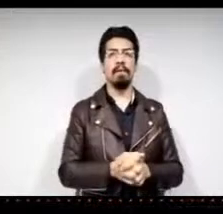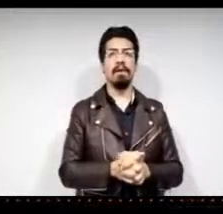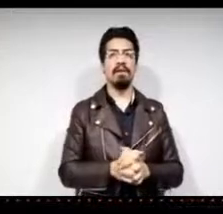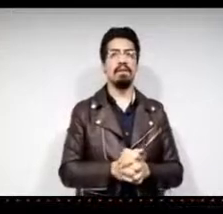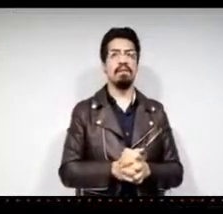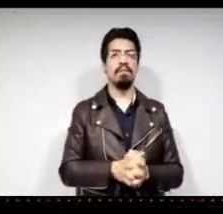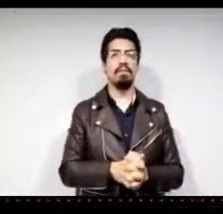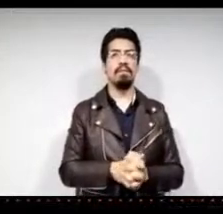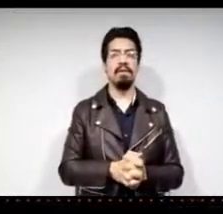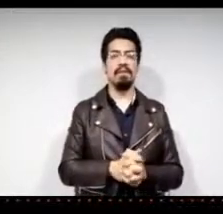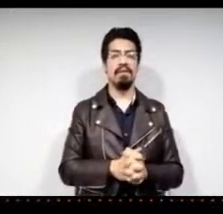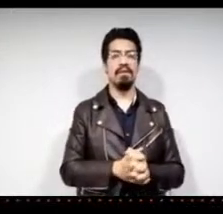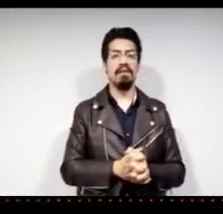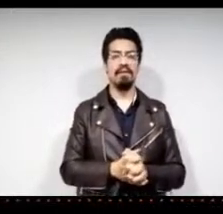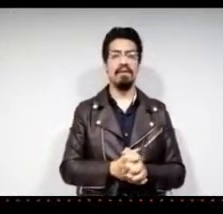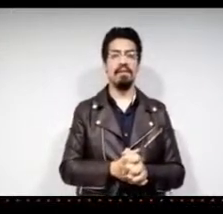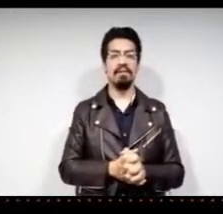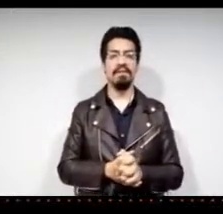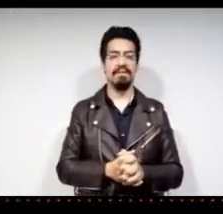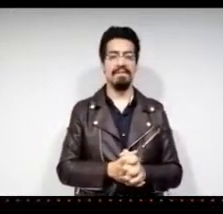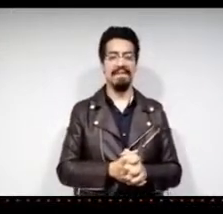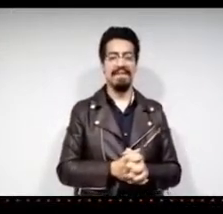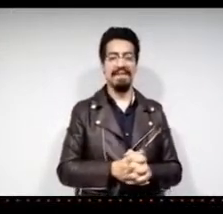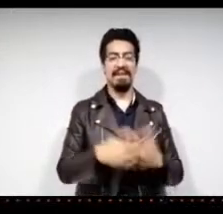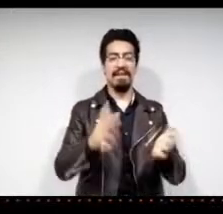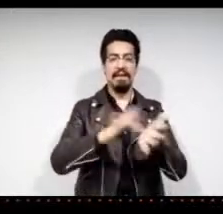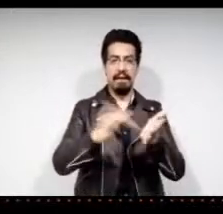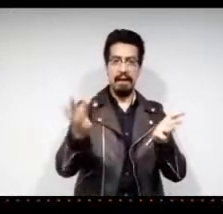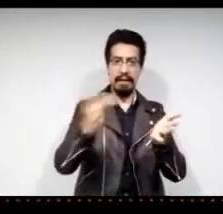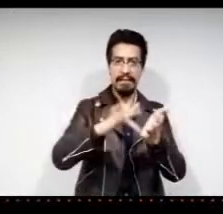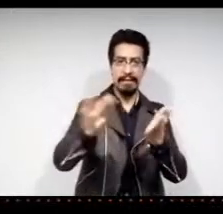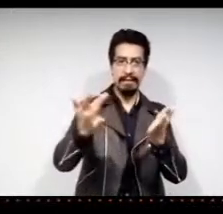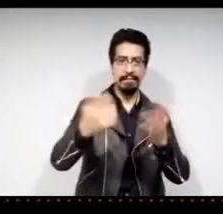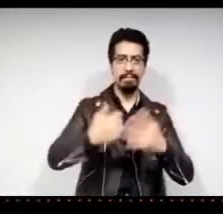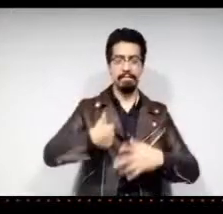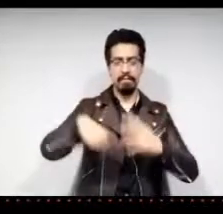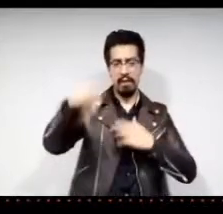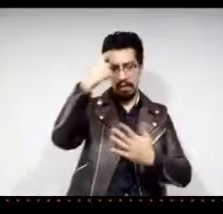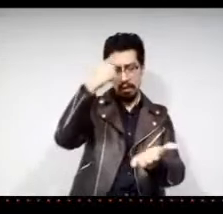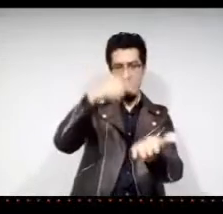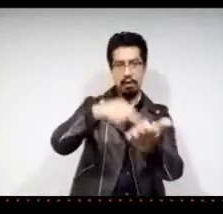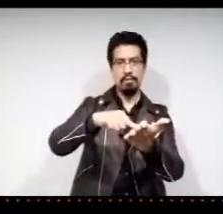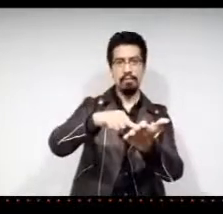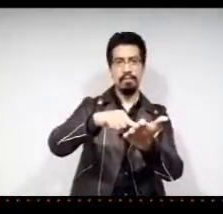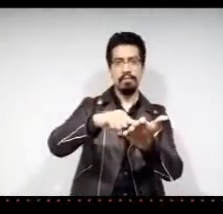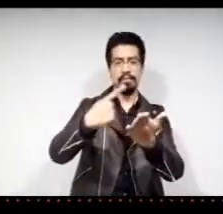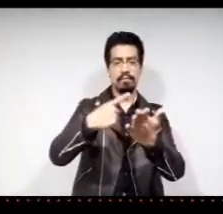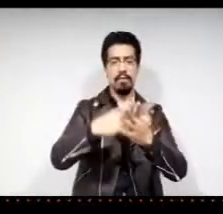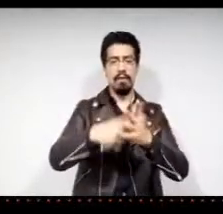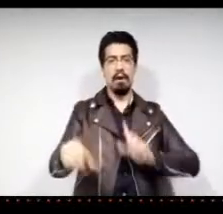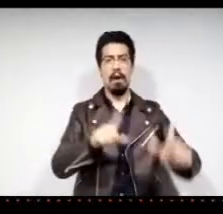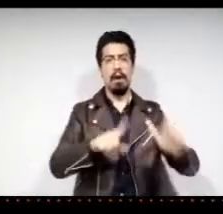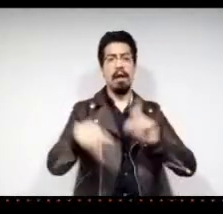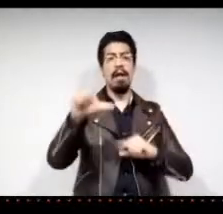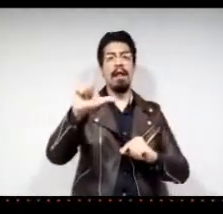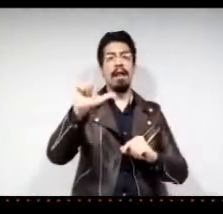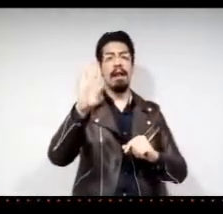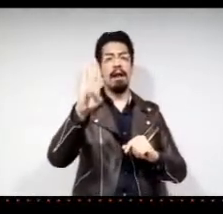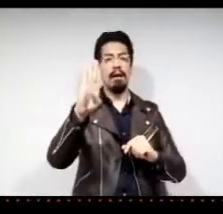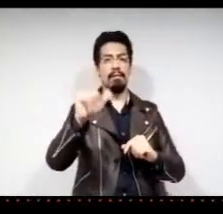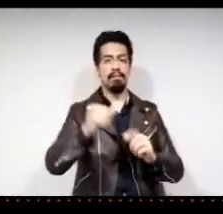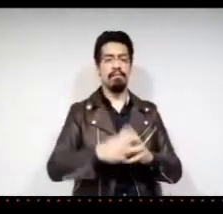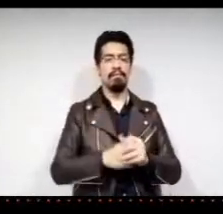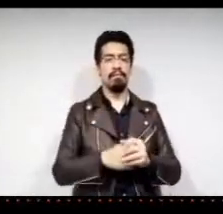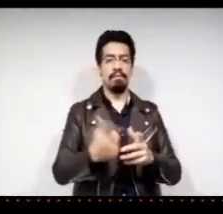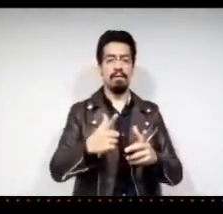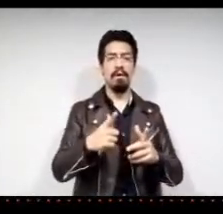gracias. Doctor Jacobo, pues sí, creo que una de las lecciones de ese laboratorio, que me encanta como lo dice, ¿no? El laboratorio educativo